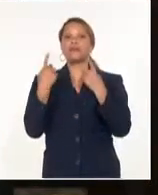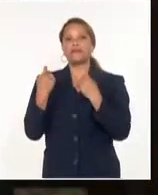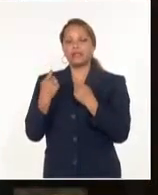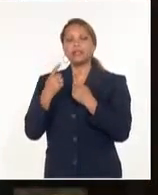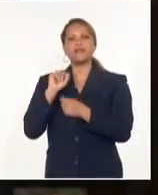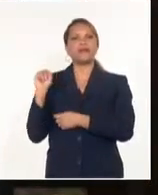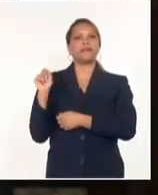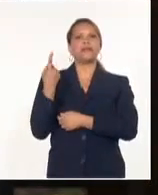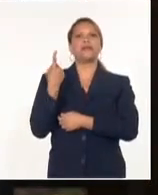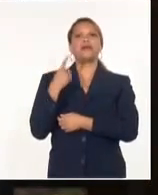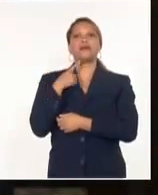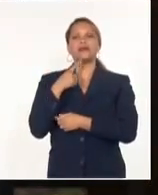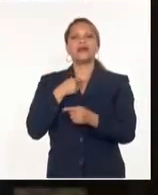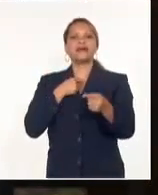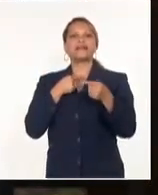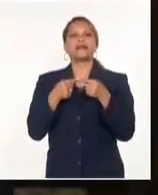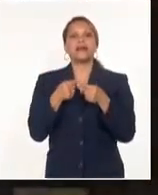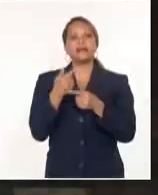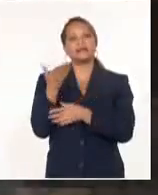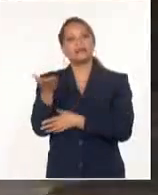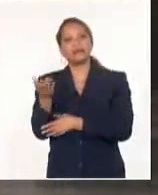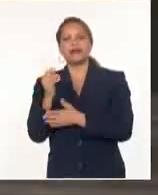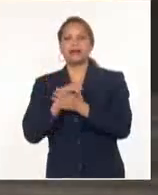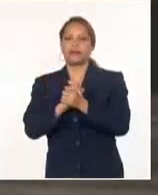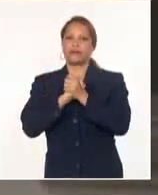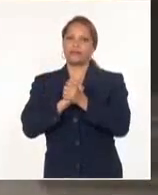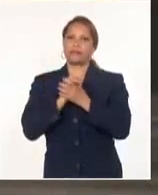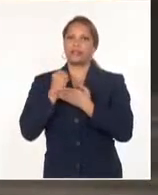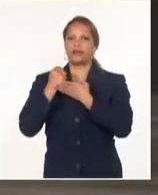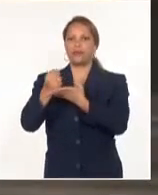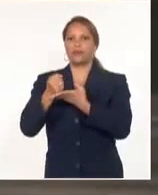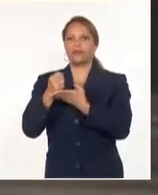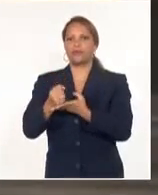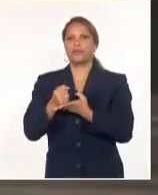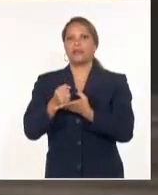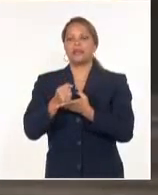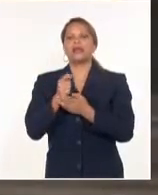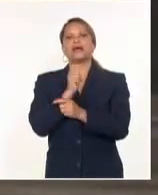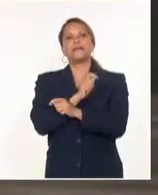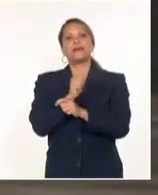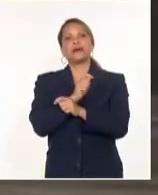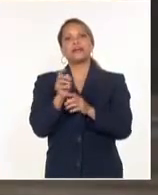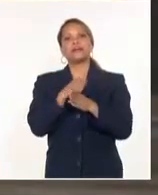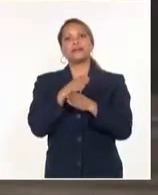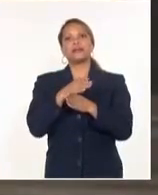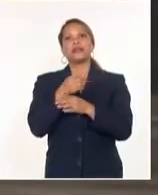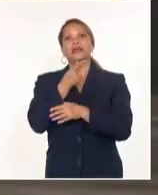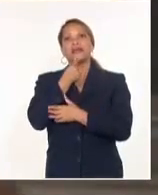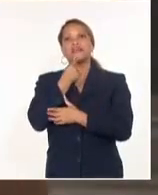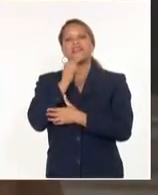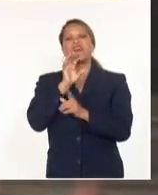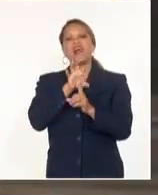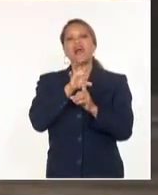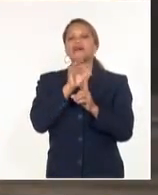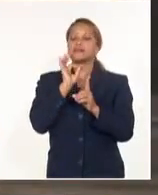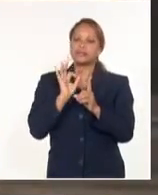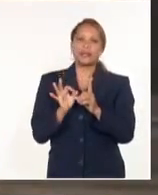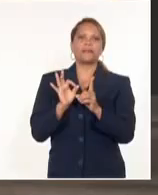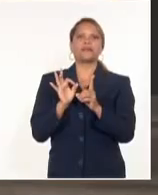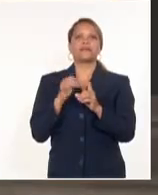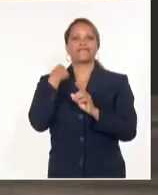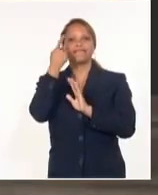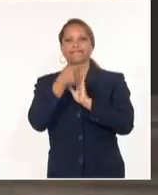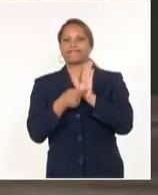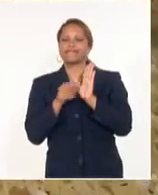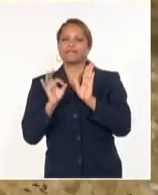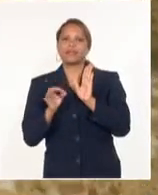primero en acercarse y tendernos su mano. El maestro de tantos también fue el viejo regañón. Ahora tenemos que